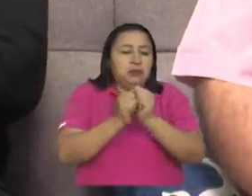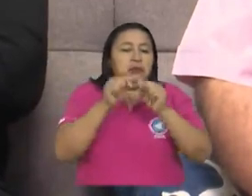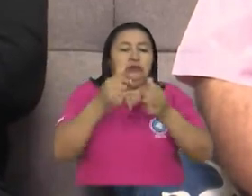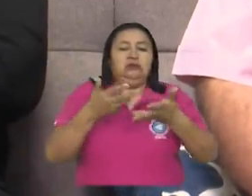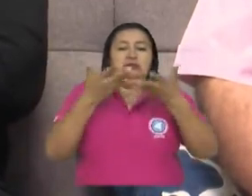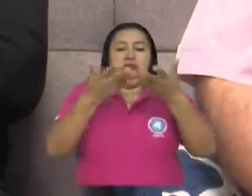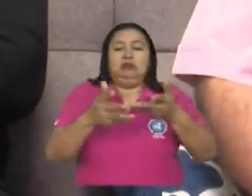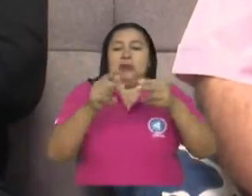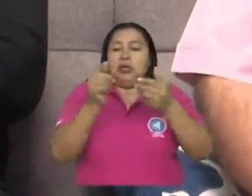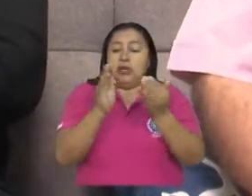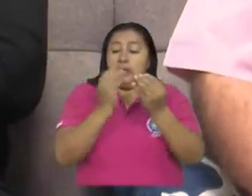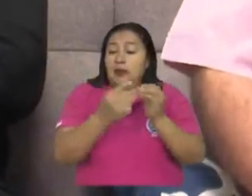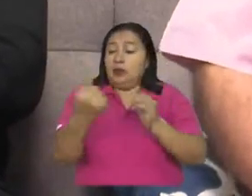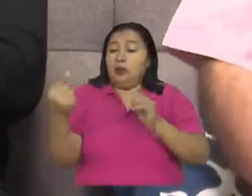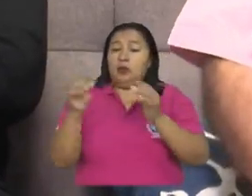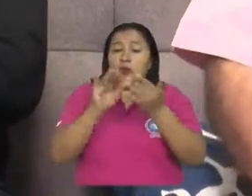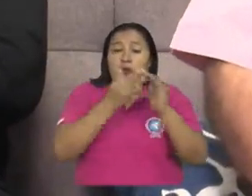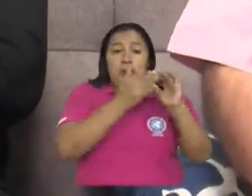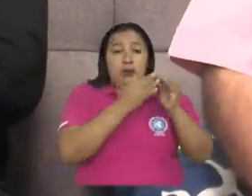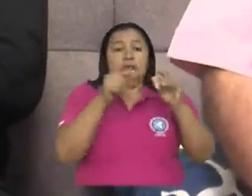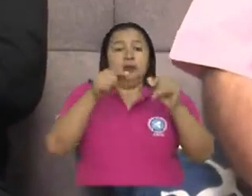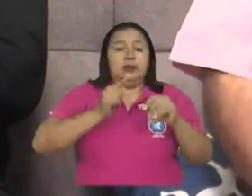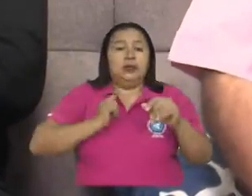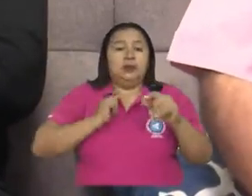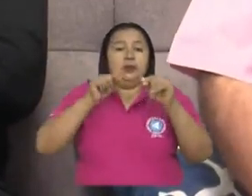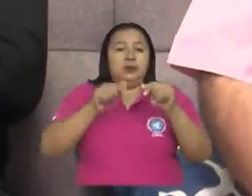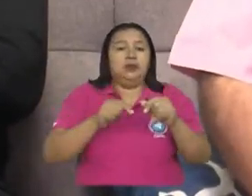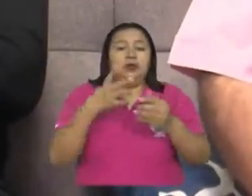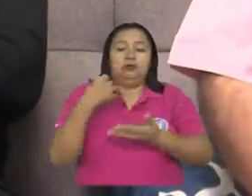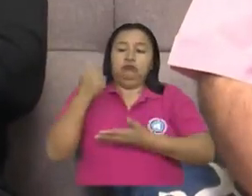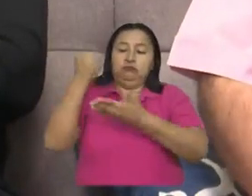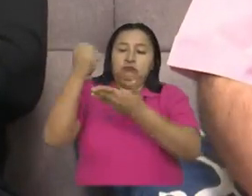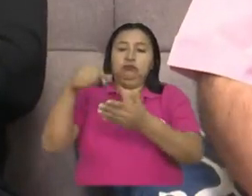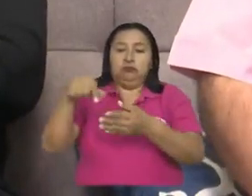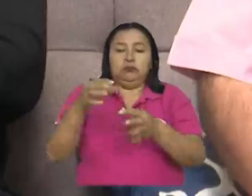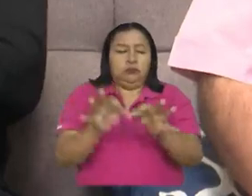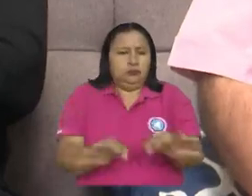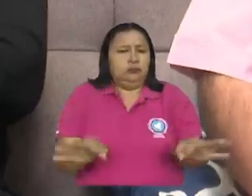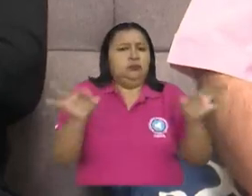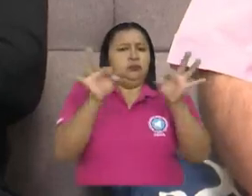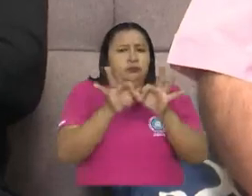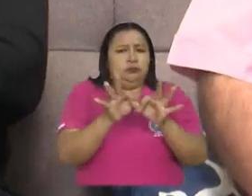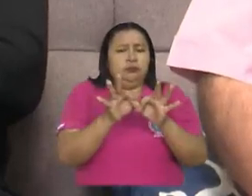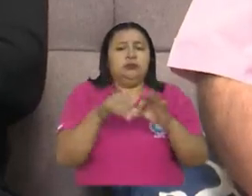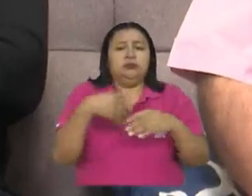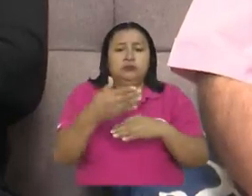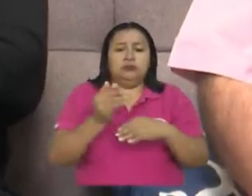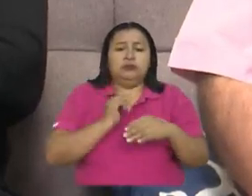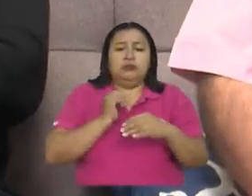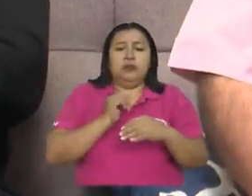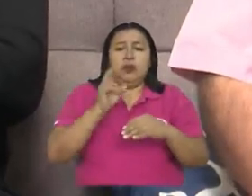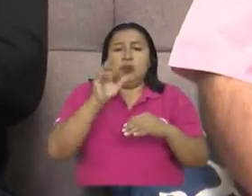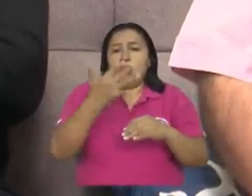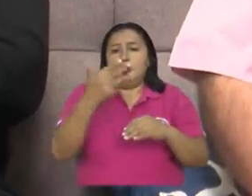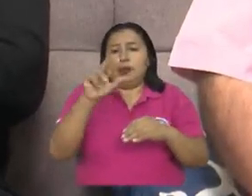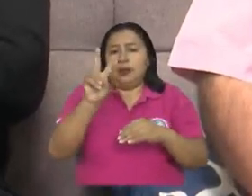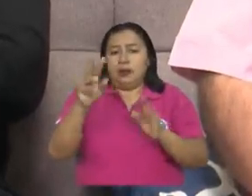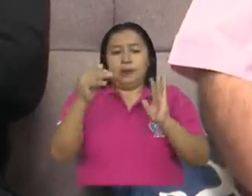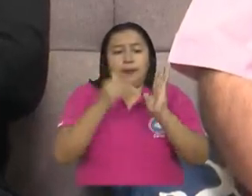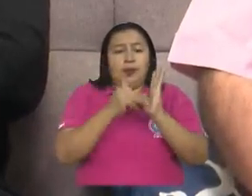cada uno de los barrios. Efectivamente, ahí vamos a tener nosotros una inversión importantísima de más de 92 millones de